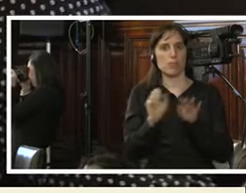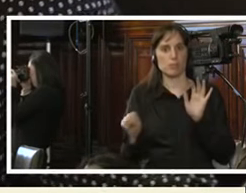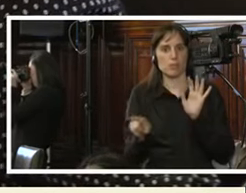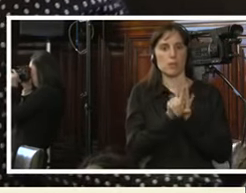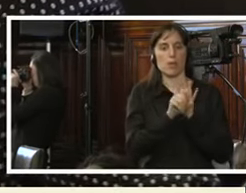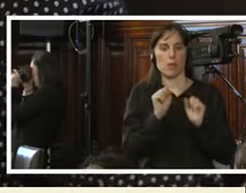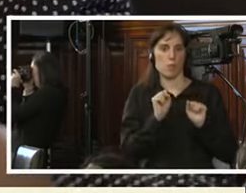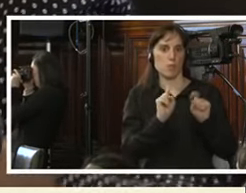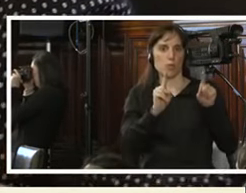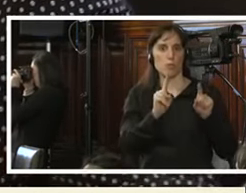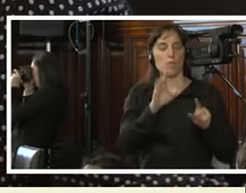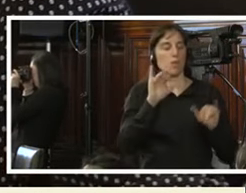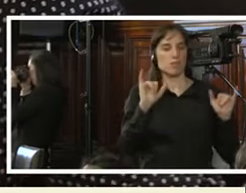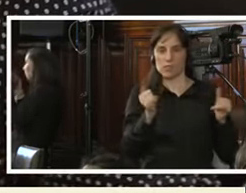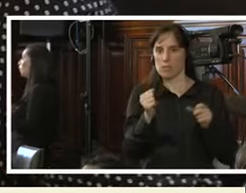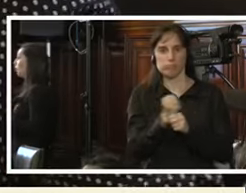desde